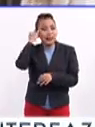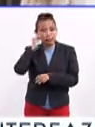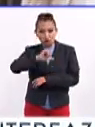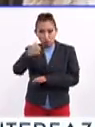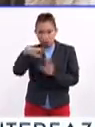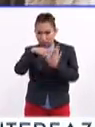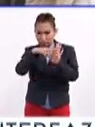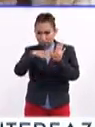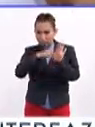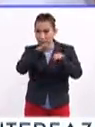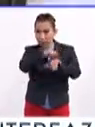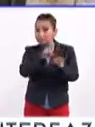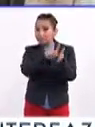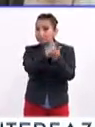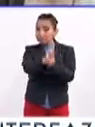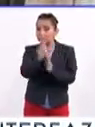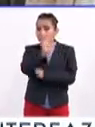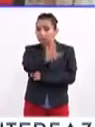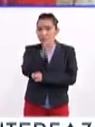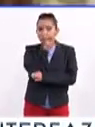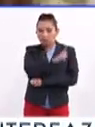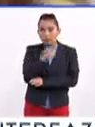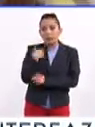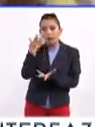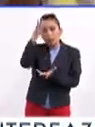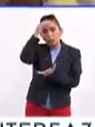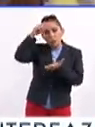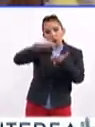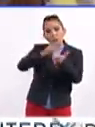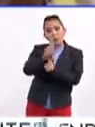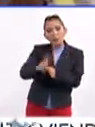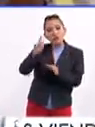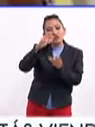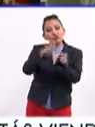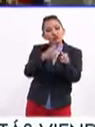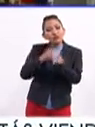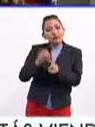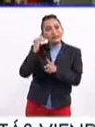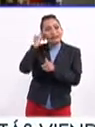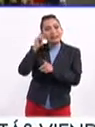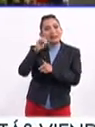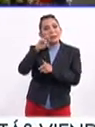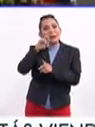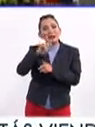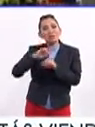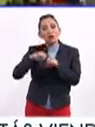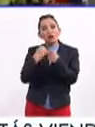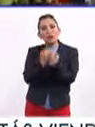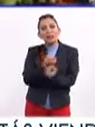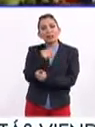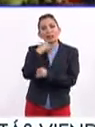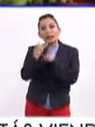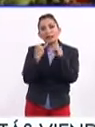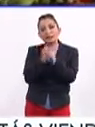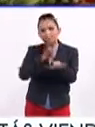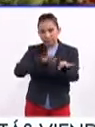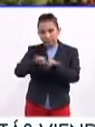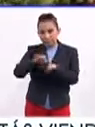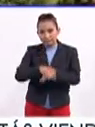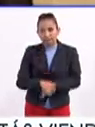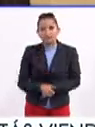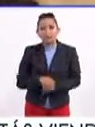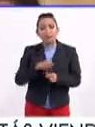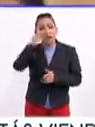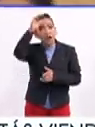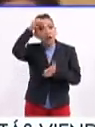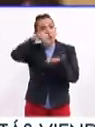Otras normas referentes al derecho lingüístico son el Convenio sobre Pueblos Indígenas y Tribales de la Organización Internacional del Trabajo,